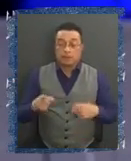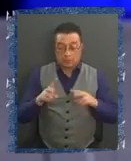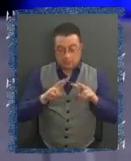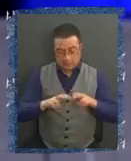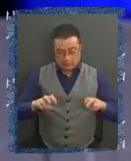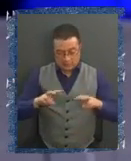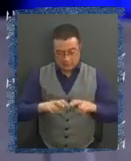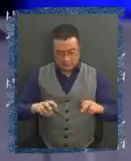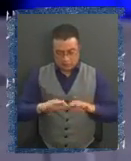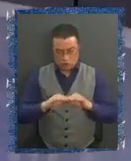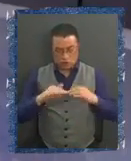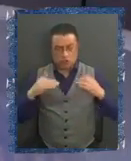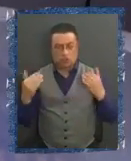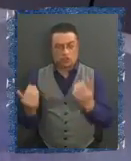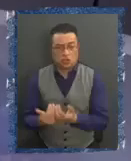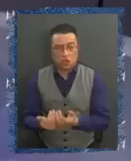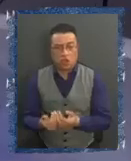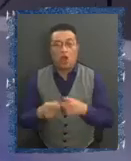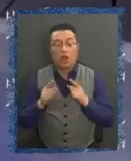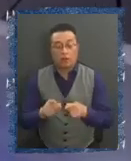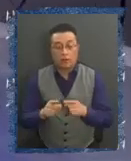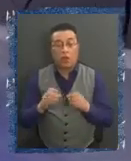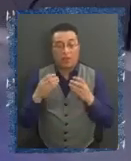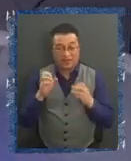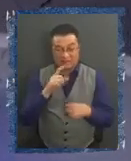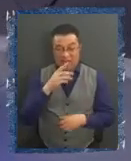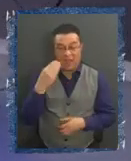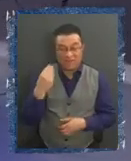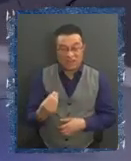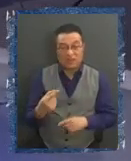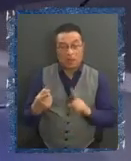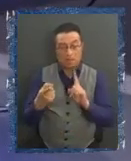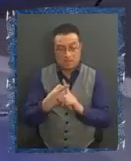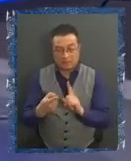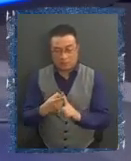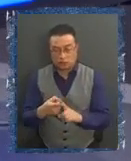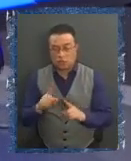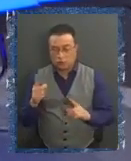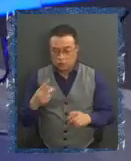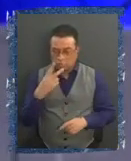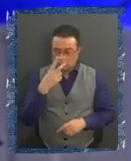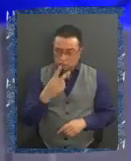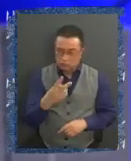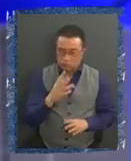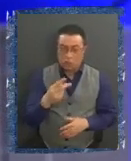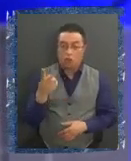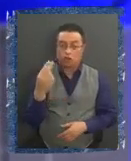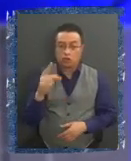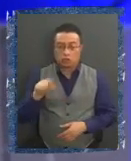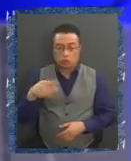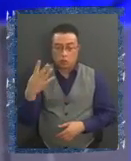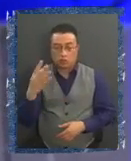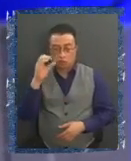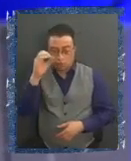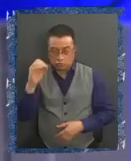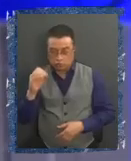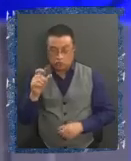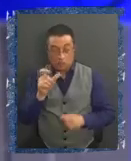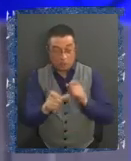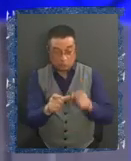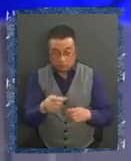Revisando todo esto, ¿son adecuadas esa participación considerando que son el 12,4% de la población?